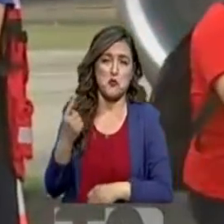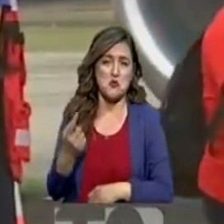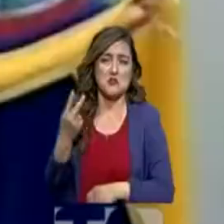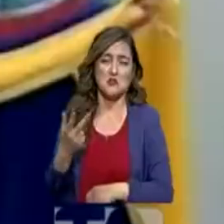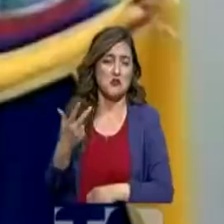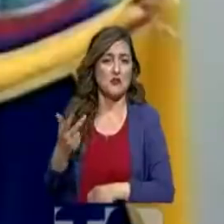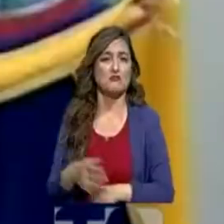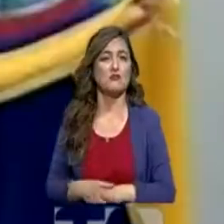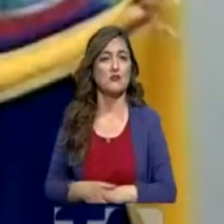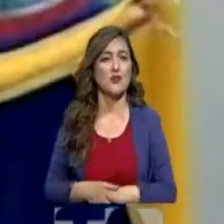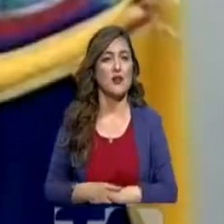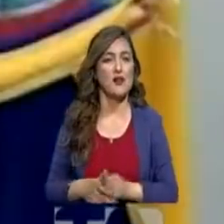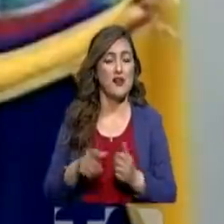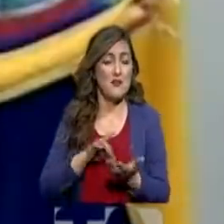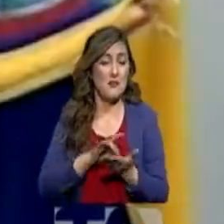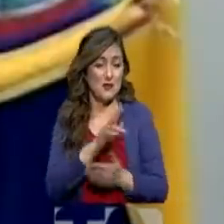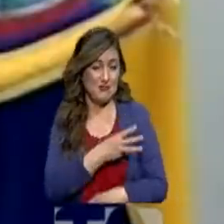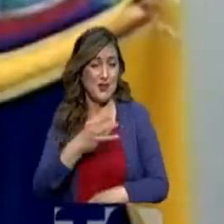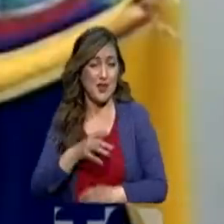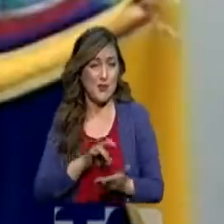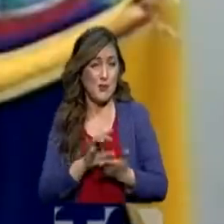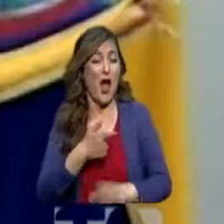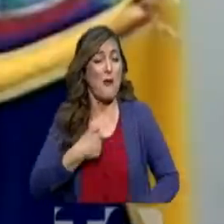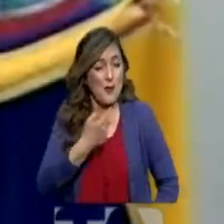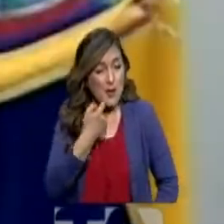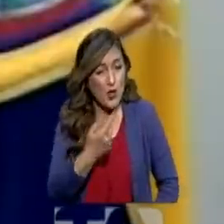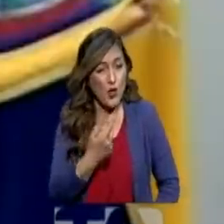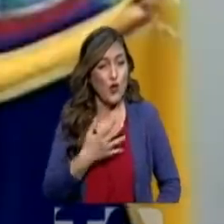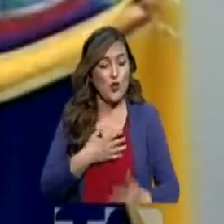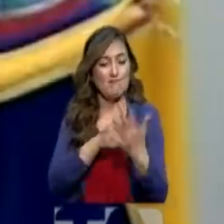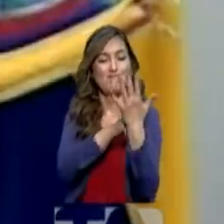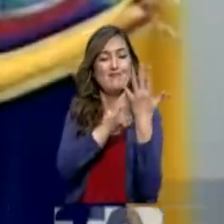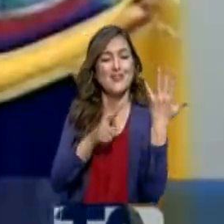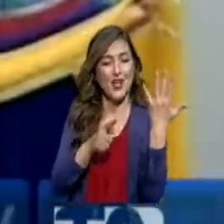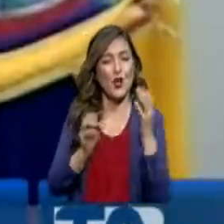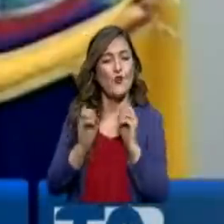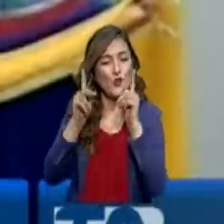vez más. Un migrante deportado me dijo que tenía 5 oportunidades para